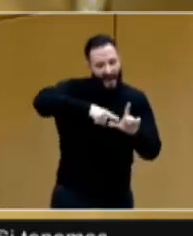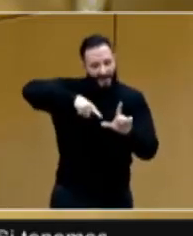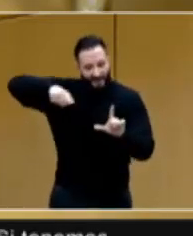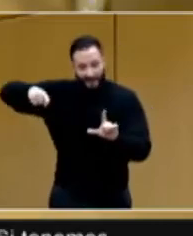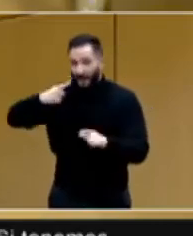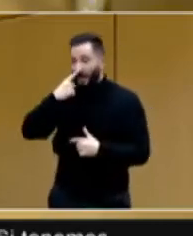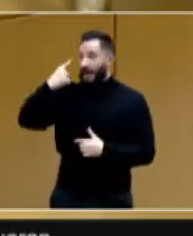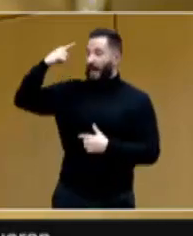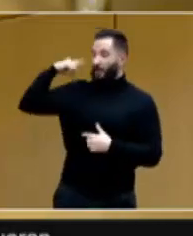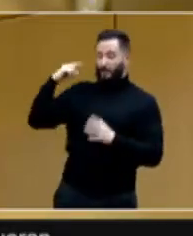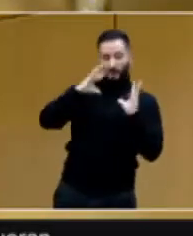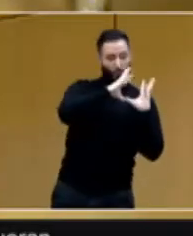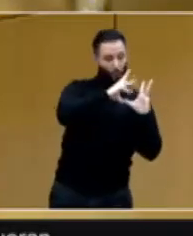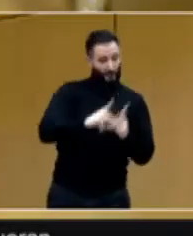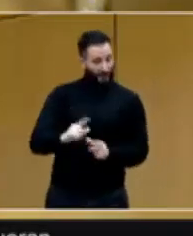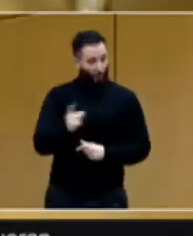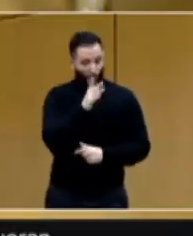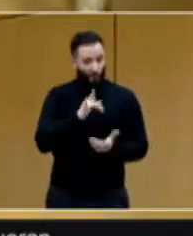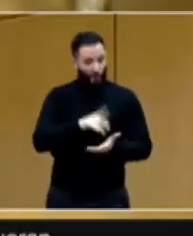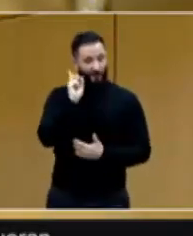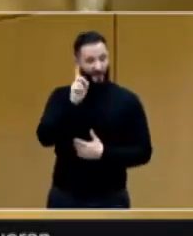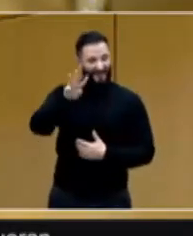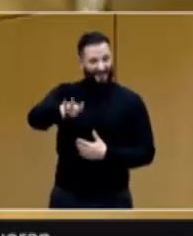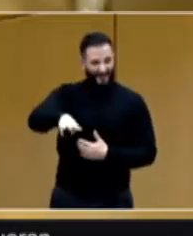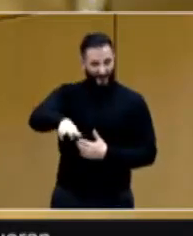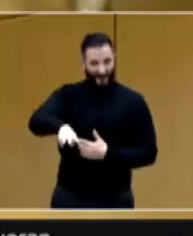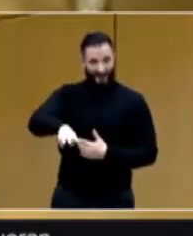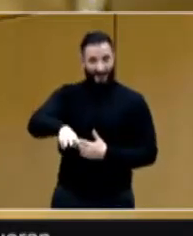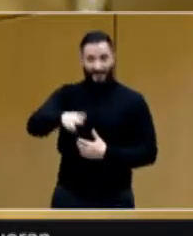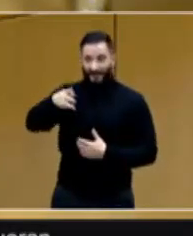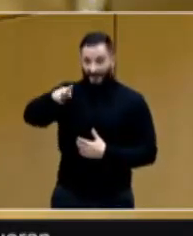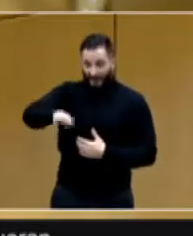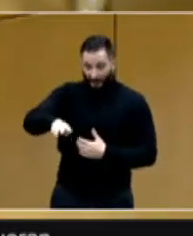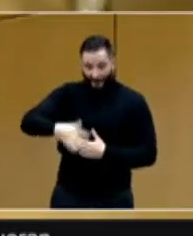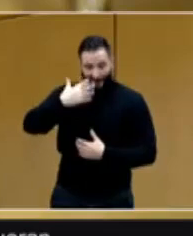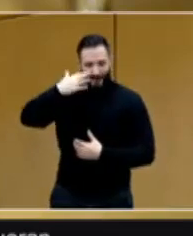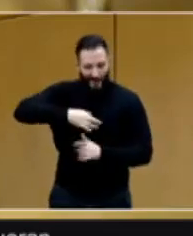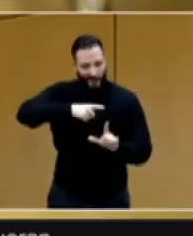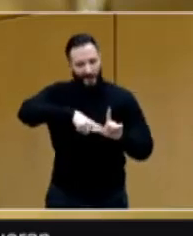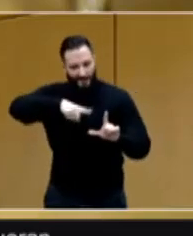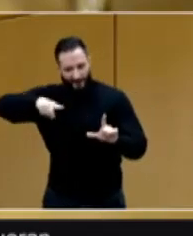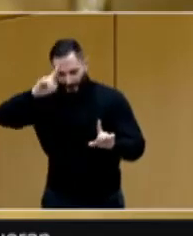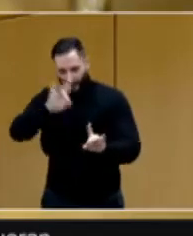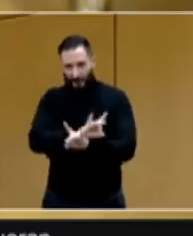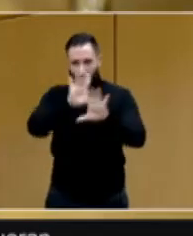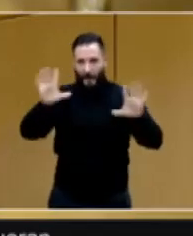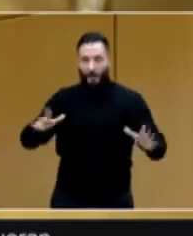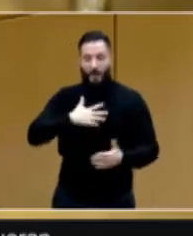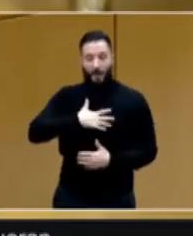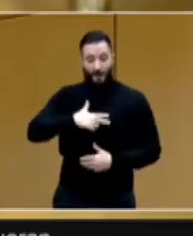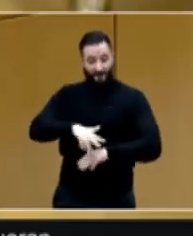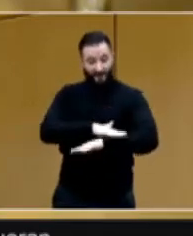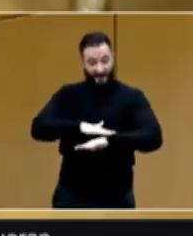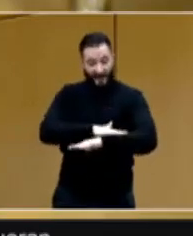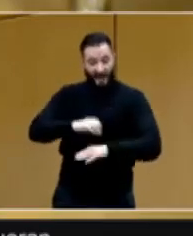la podíamos dar Porque eran sólo tres meses de vigencia de la ley pero ya hay una realidad estadística muy clara en la que por parte de las fiscalías este año